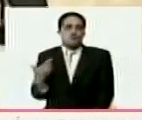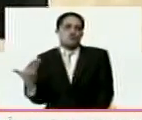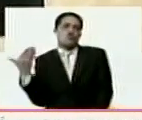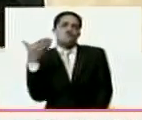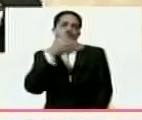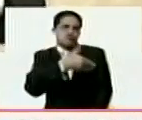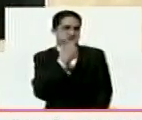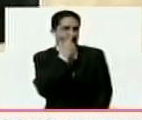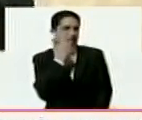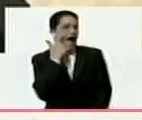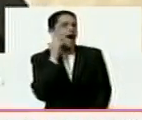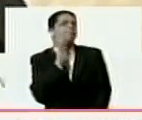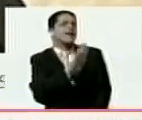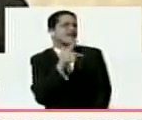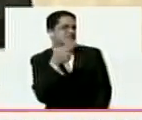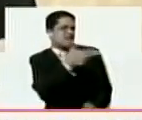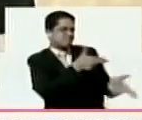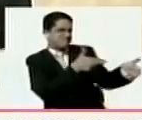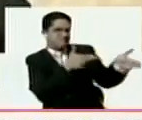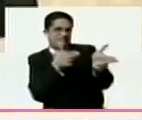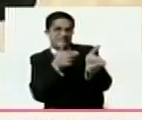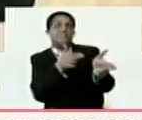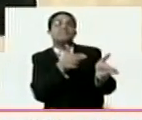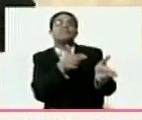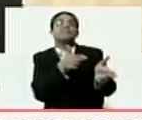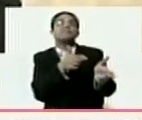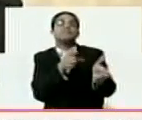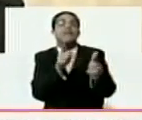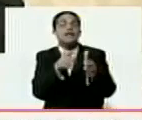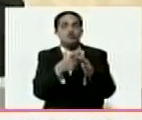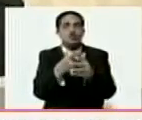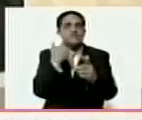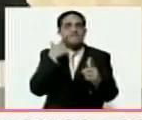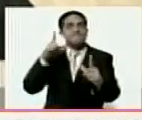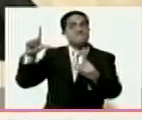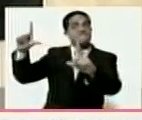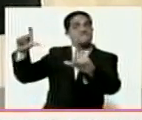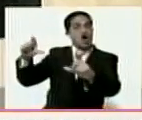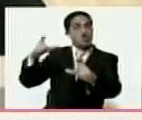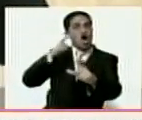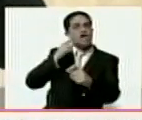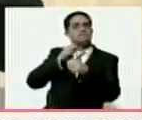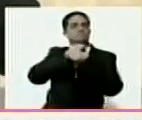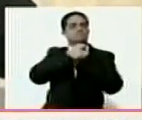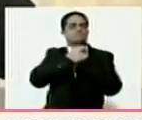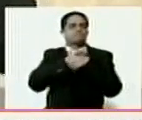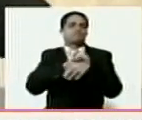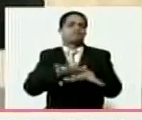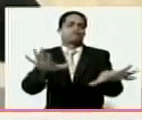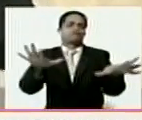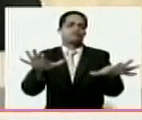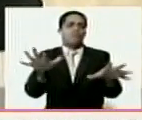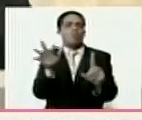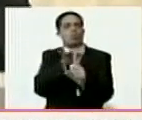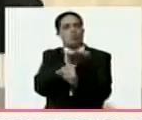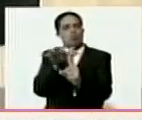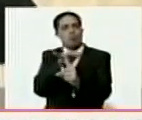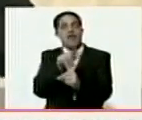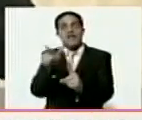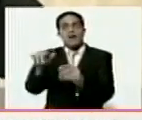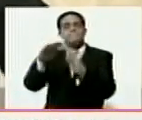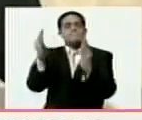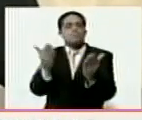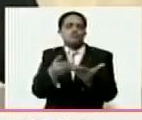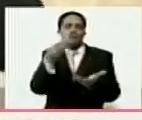sitio y que le pudieran sacar las fotografías de él apuntando a Juan Guaidó para que en el mundo creyeran